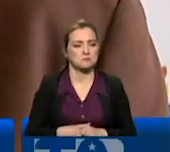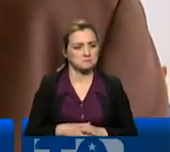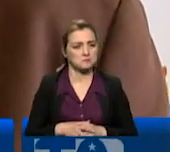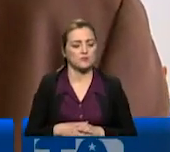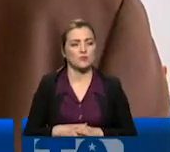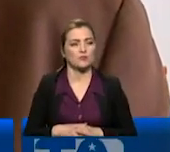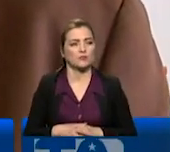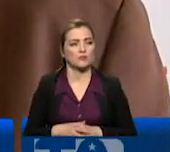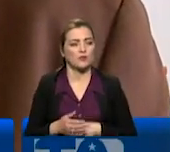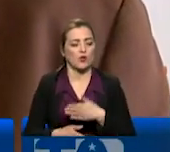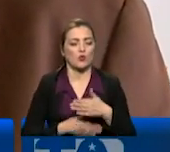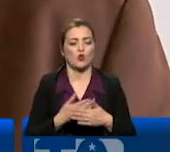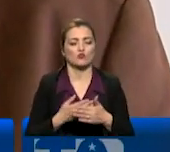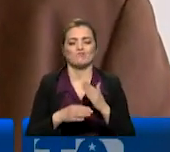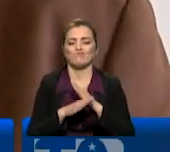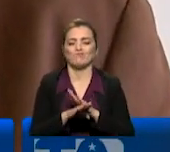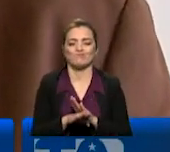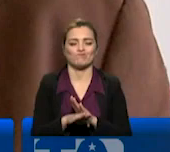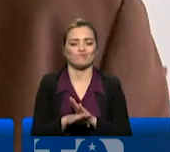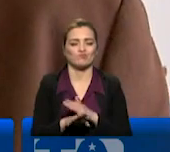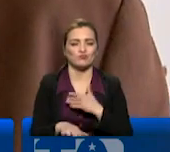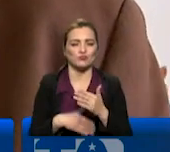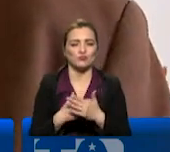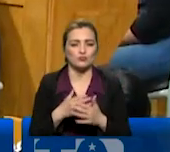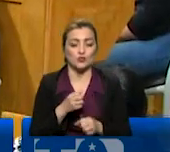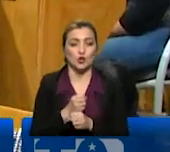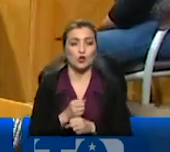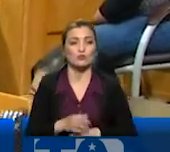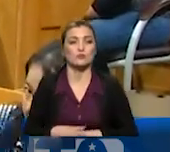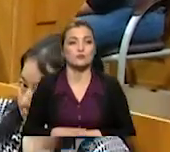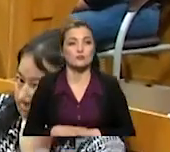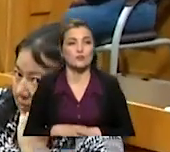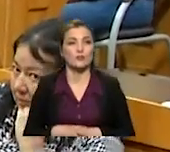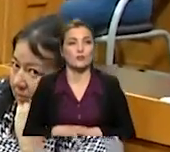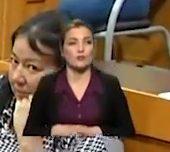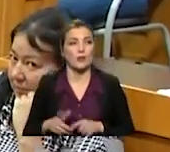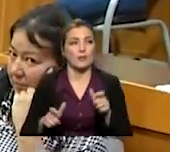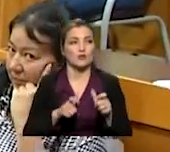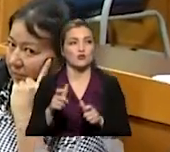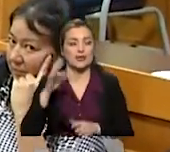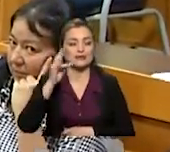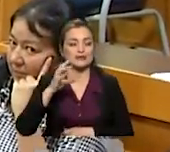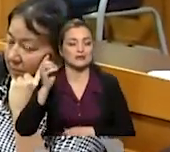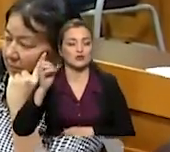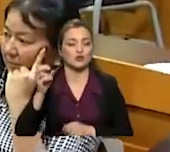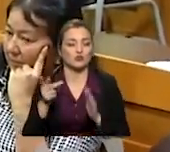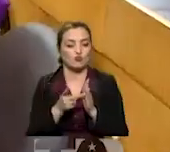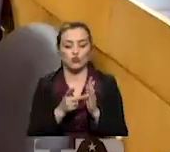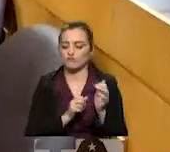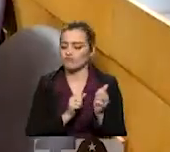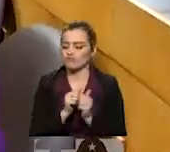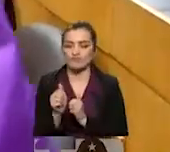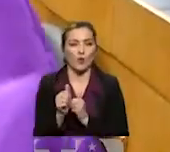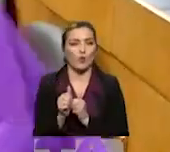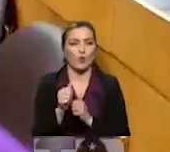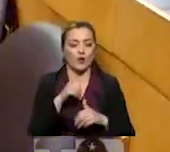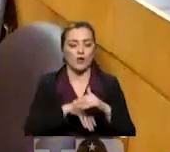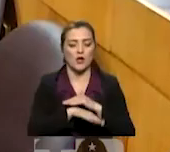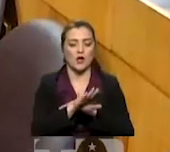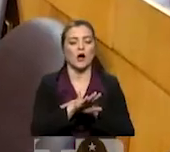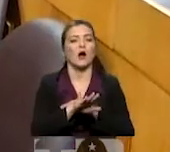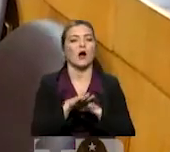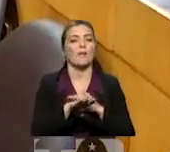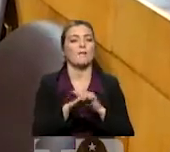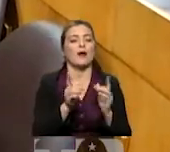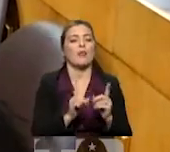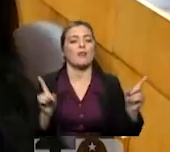blindar el proceso y hacerlo totalmente seguro quienes superen los 700 puntos ingresarán nuevamente al banco de